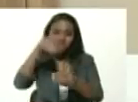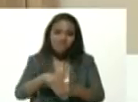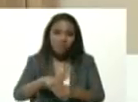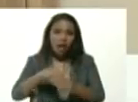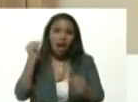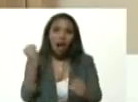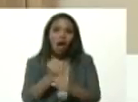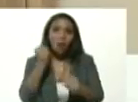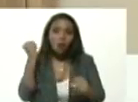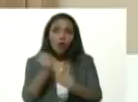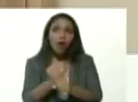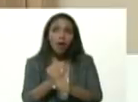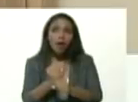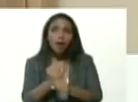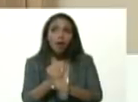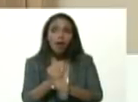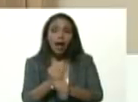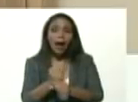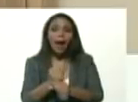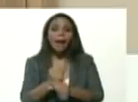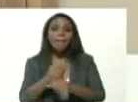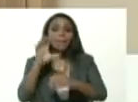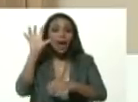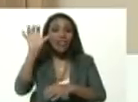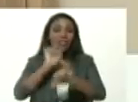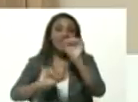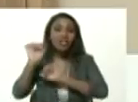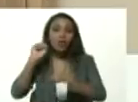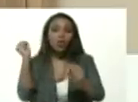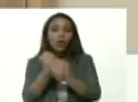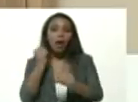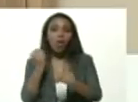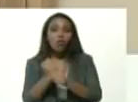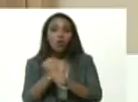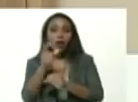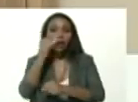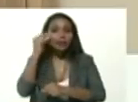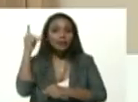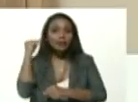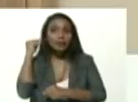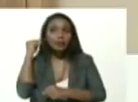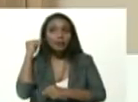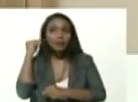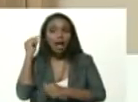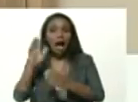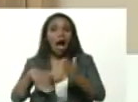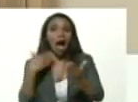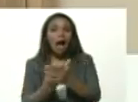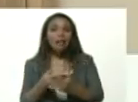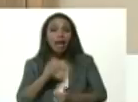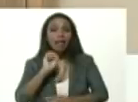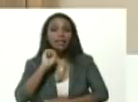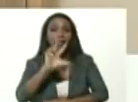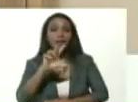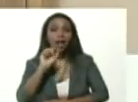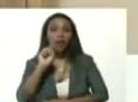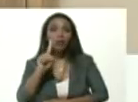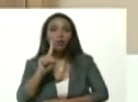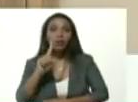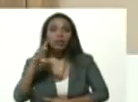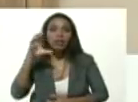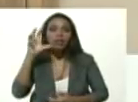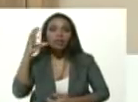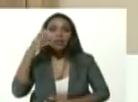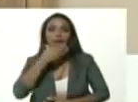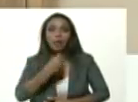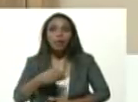laboral en el país en defensa de los trabajadores y trabajadoras hasta el 31 de diciembre de este